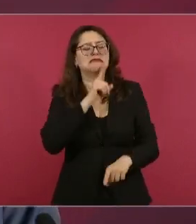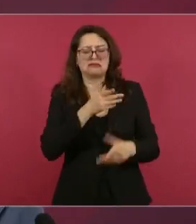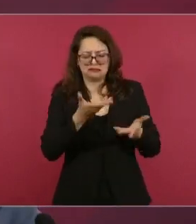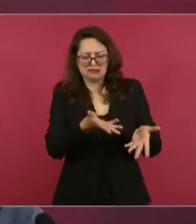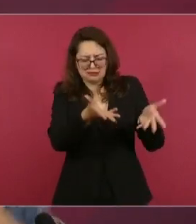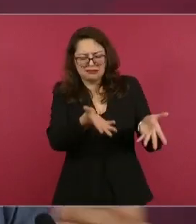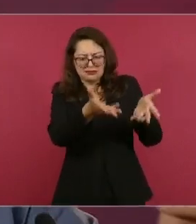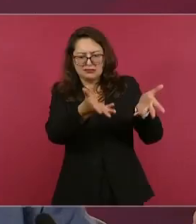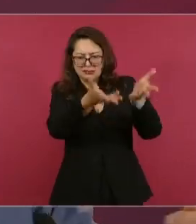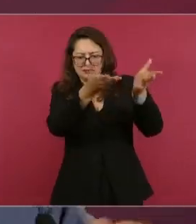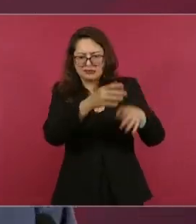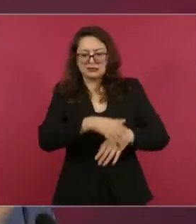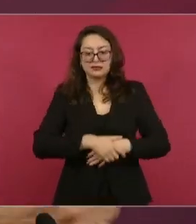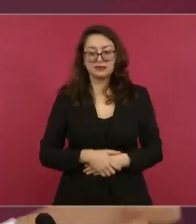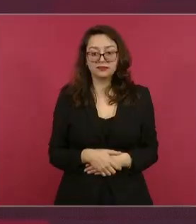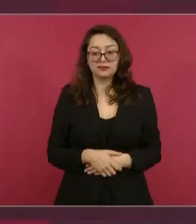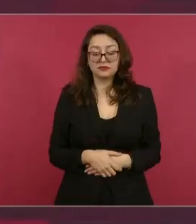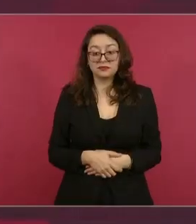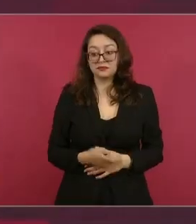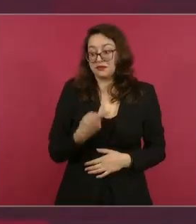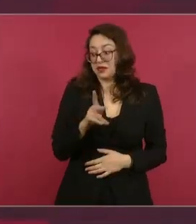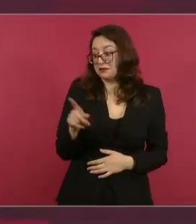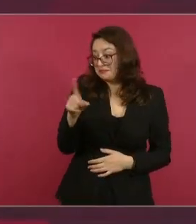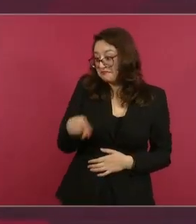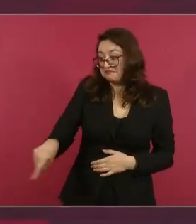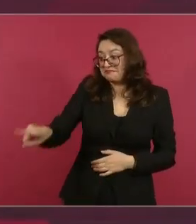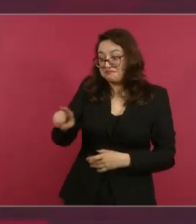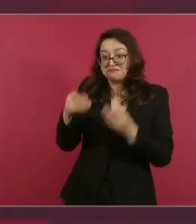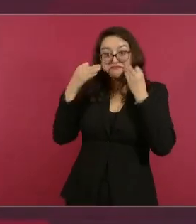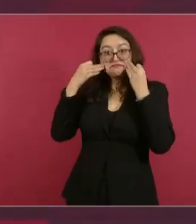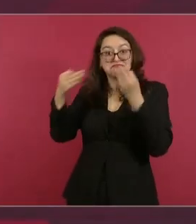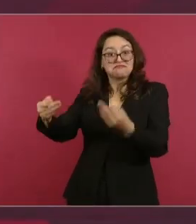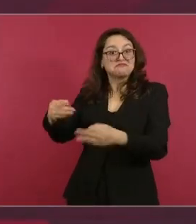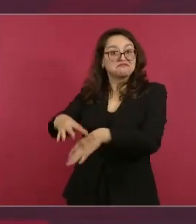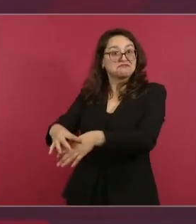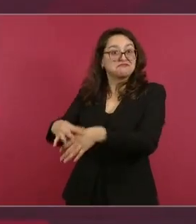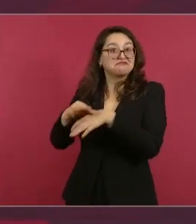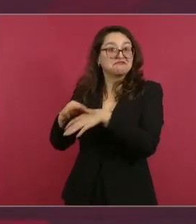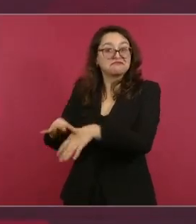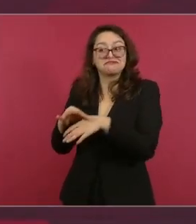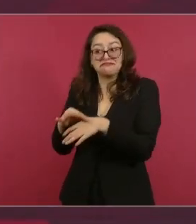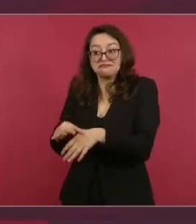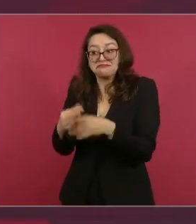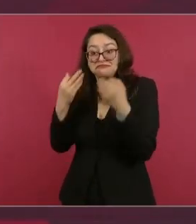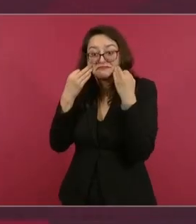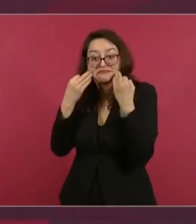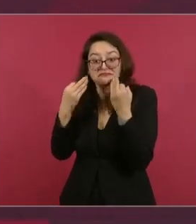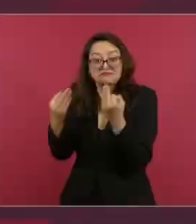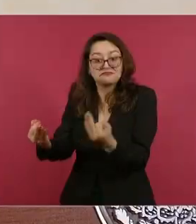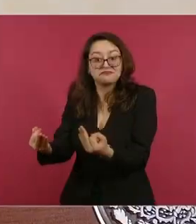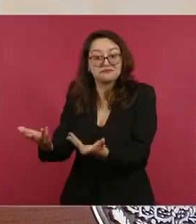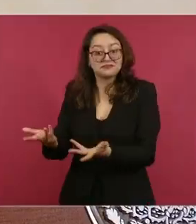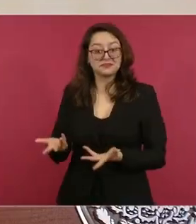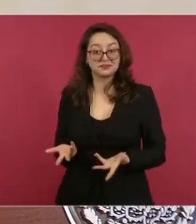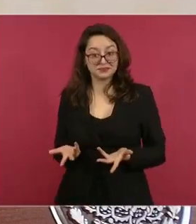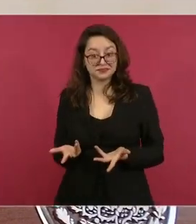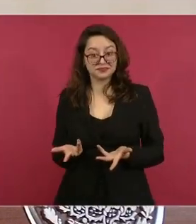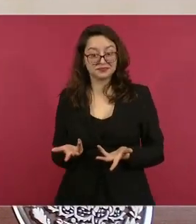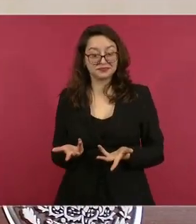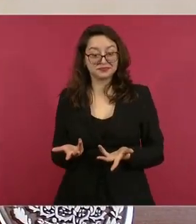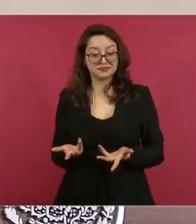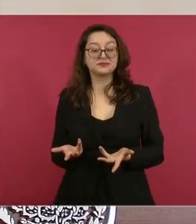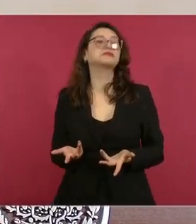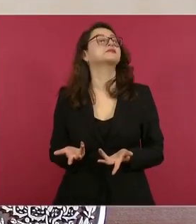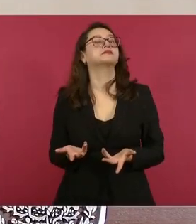Y como por el otro lado están presionando, porque quieren mantener